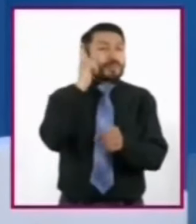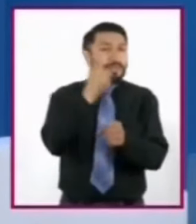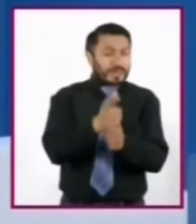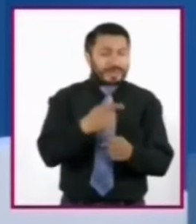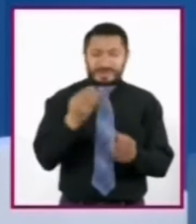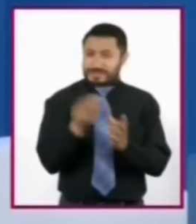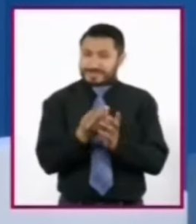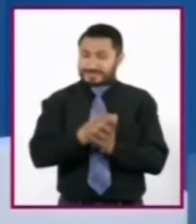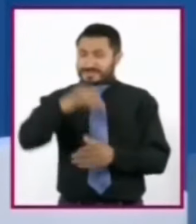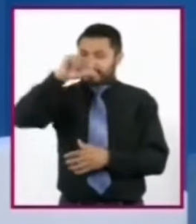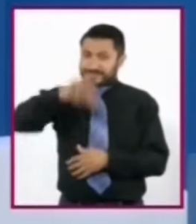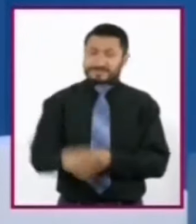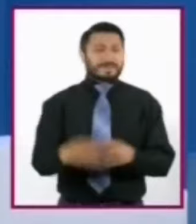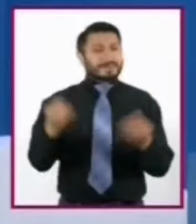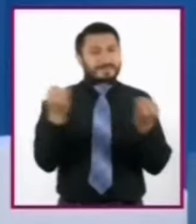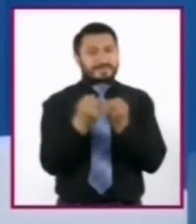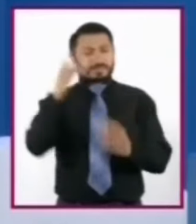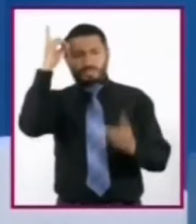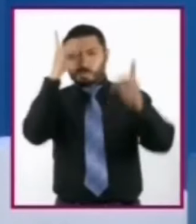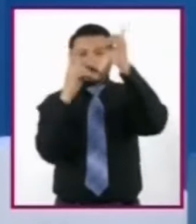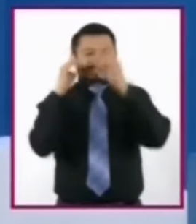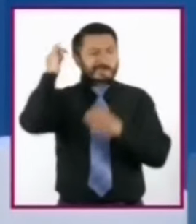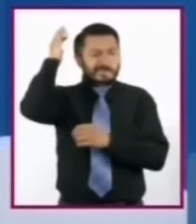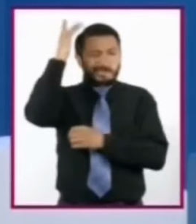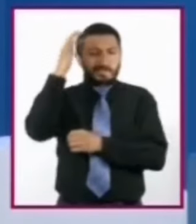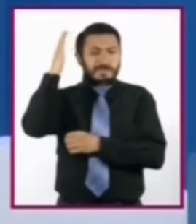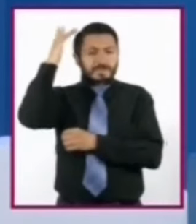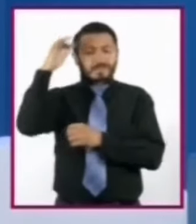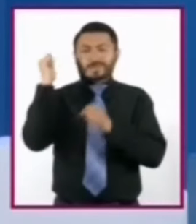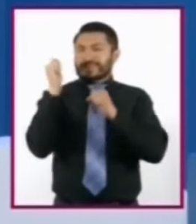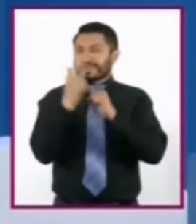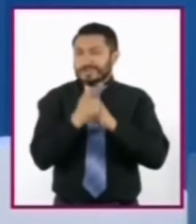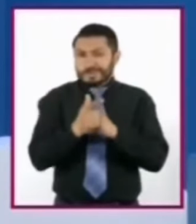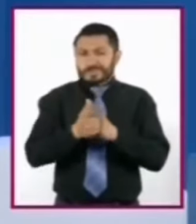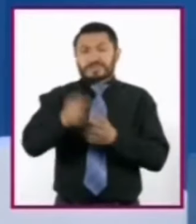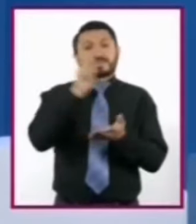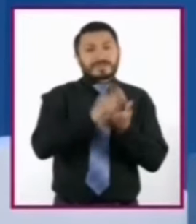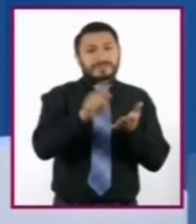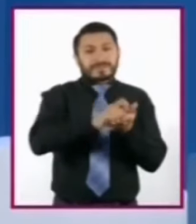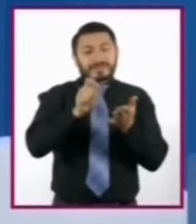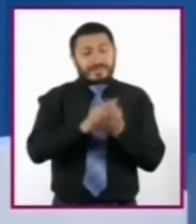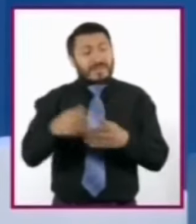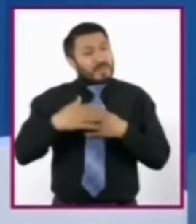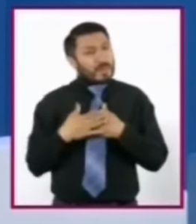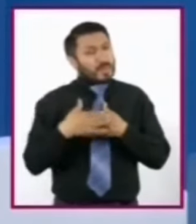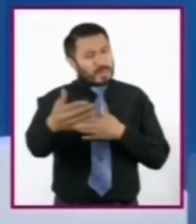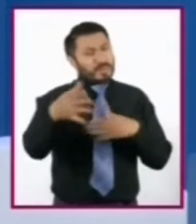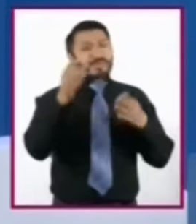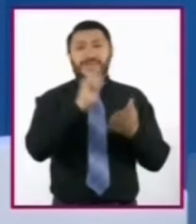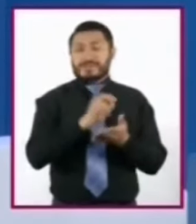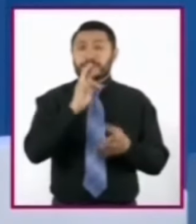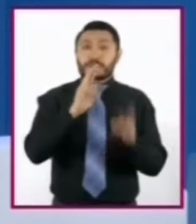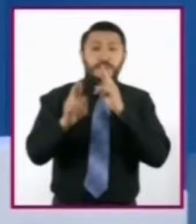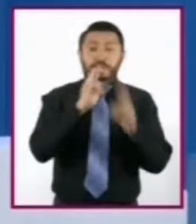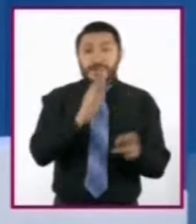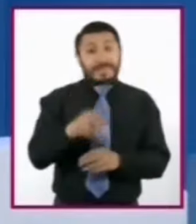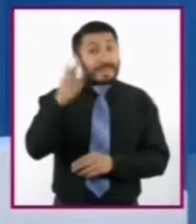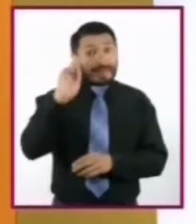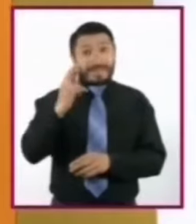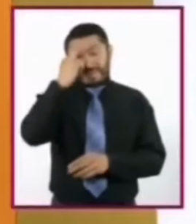sesión, al igual que preguntas y reflexiones para que puedan despejarlas más adelante. No olviden su libro de